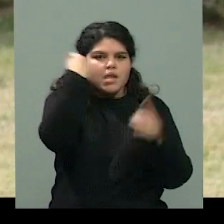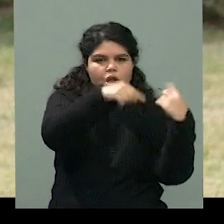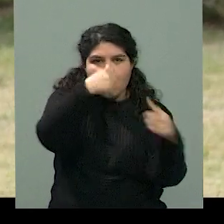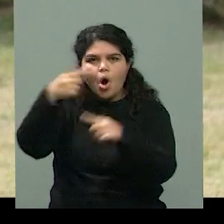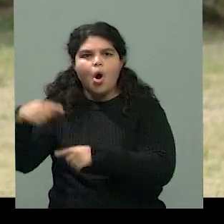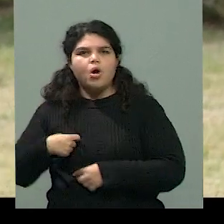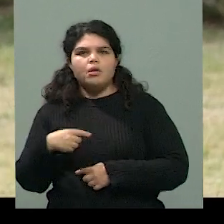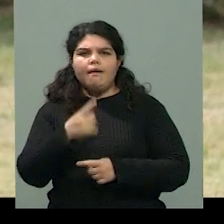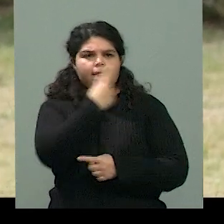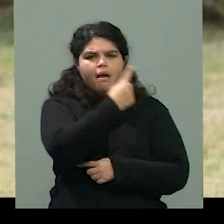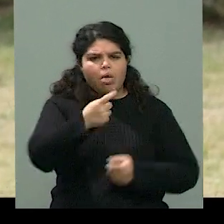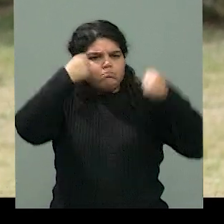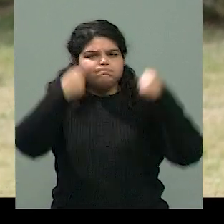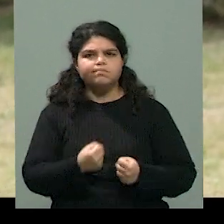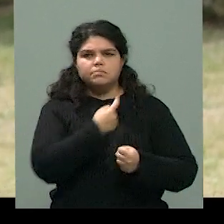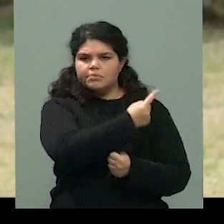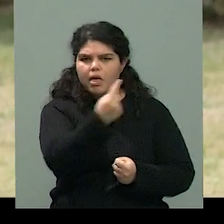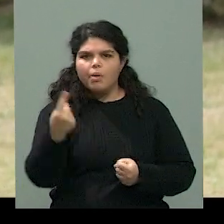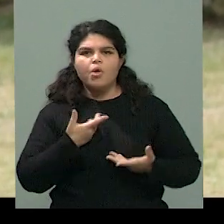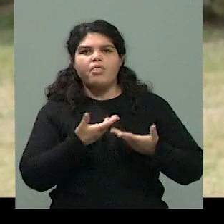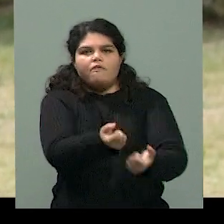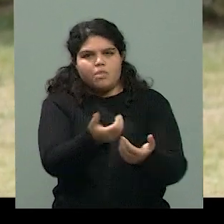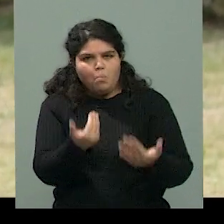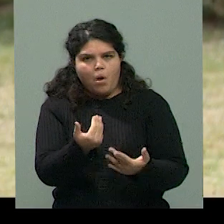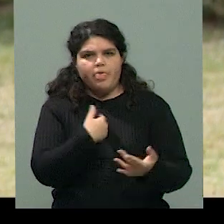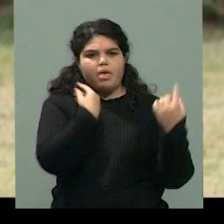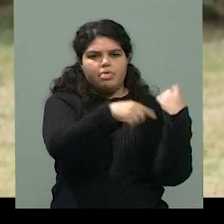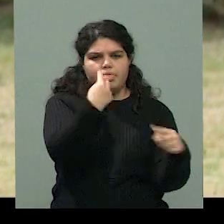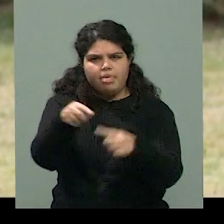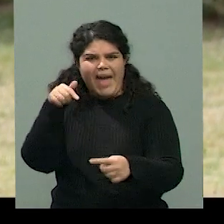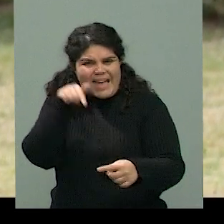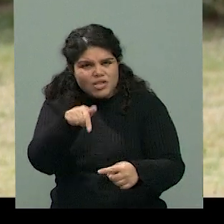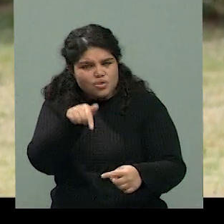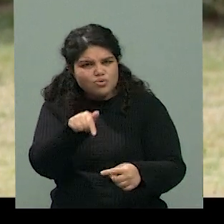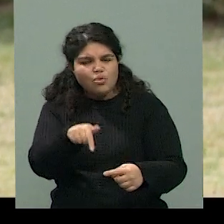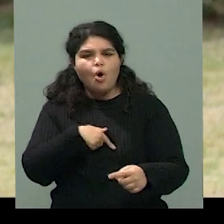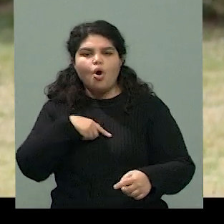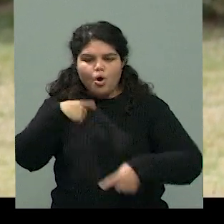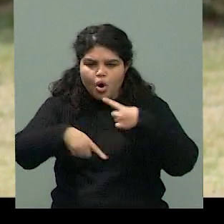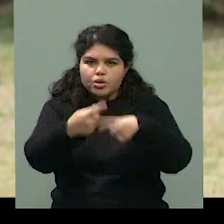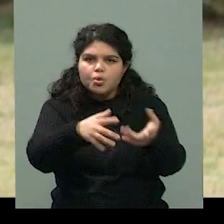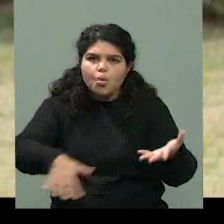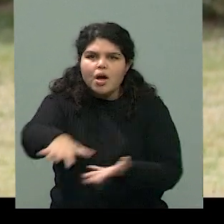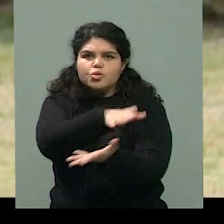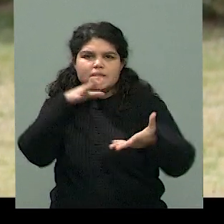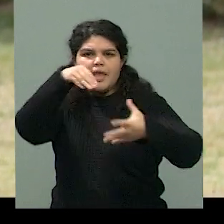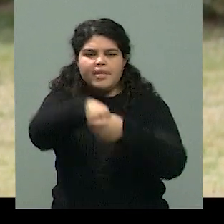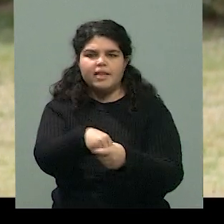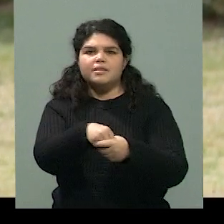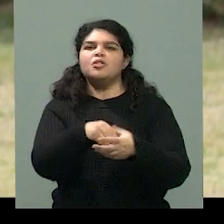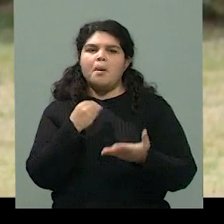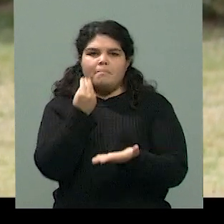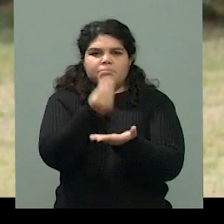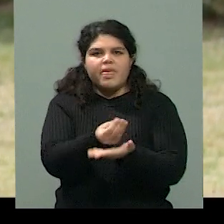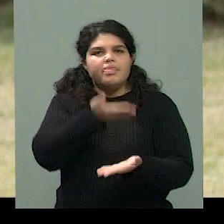análisis. Digo, ¿se puede sostener la pluralidad en la construcción de los discursos, en la construcción